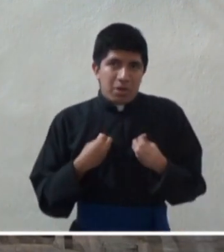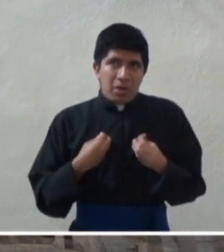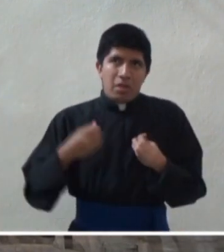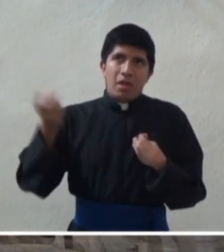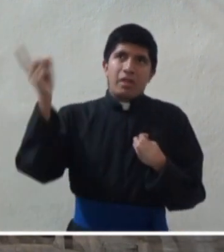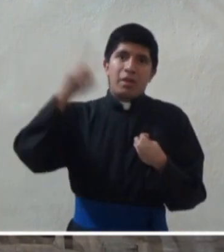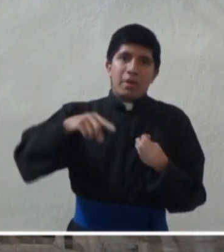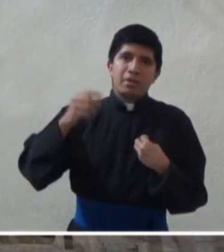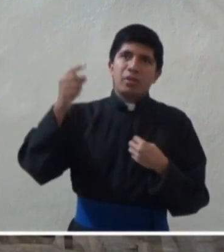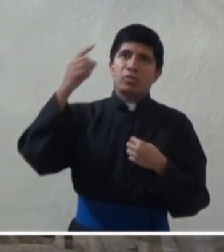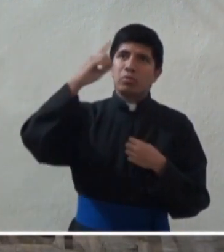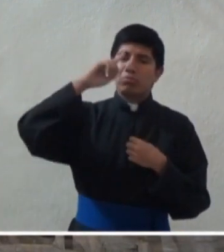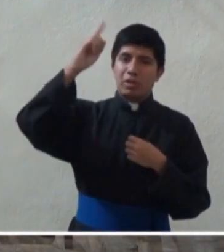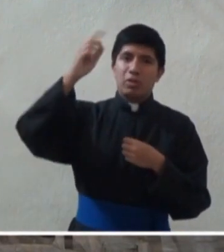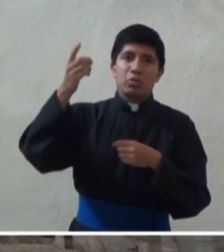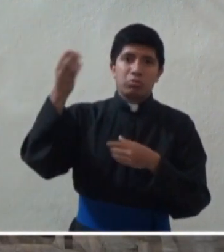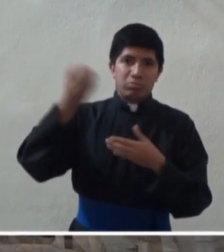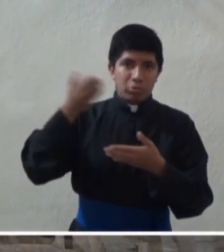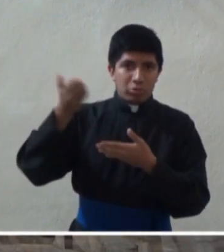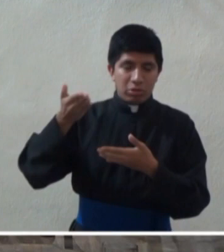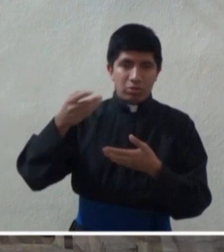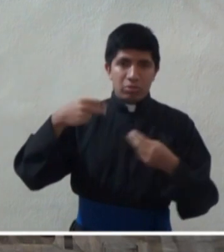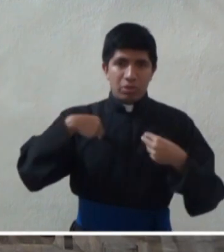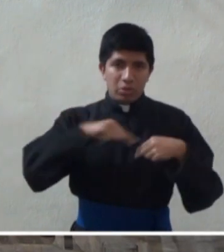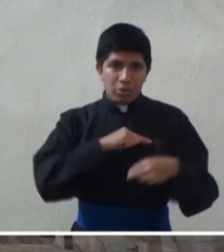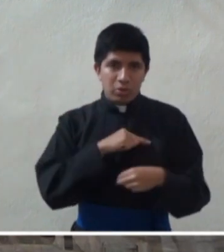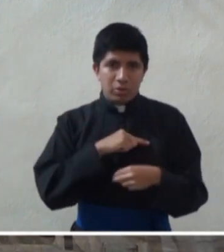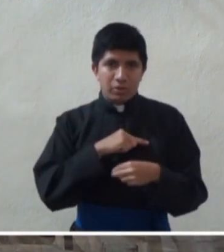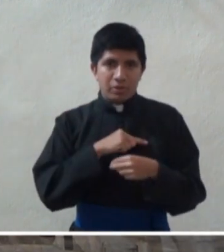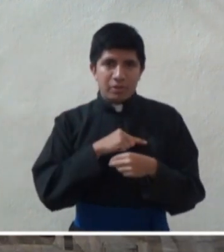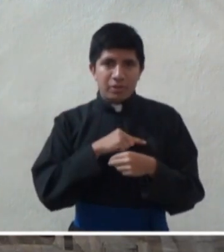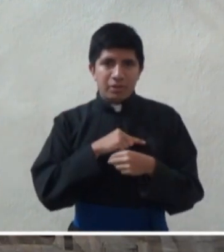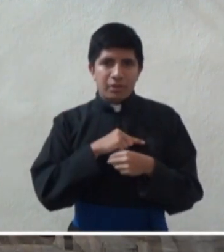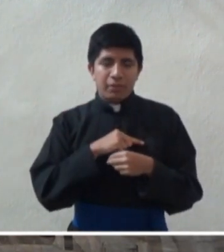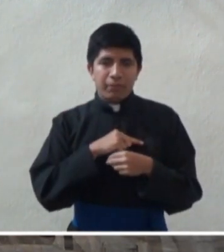una manera muy sencilla. Demostremos con alegría,